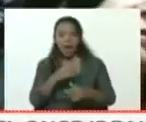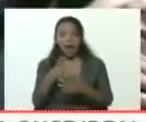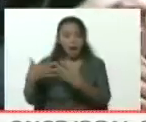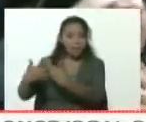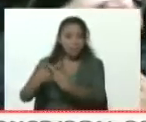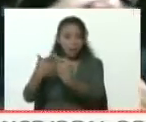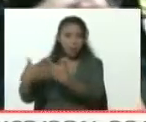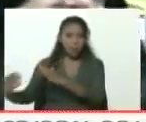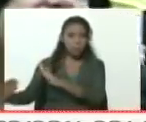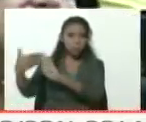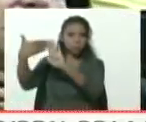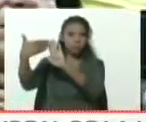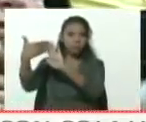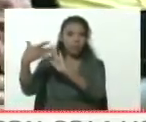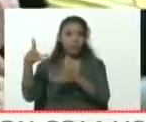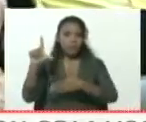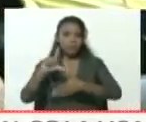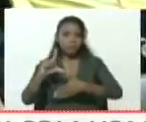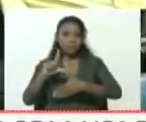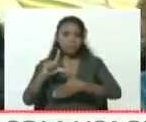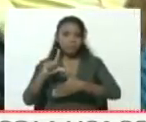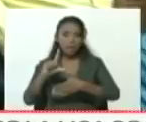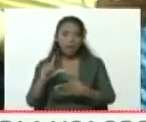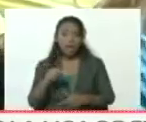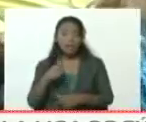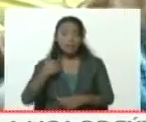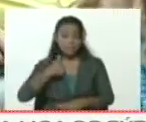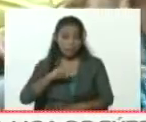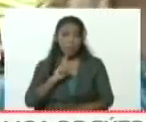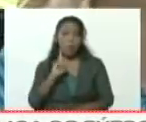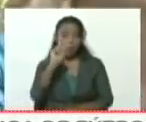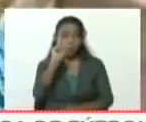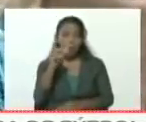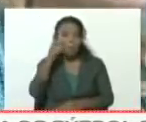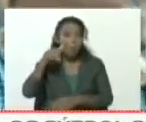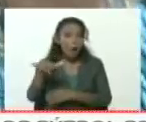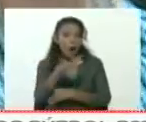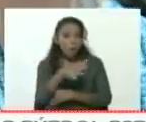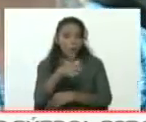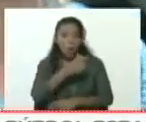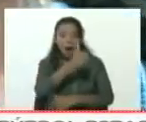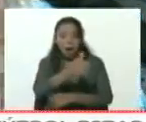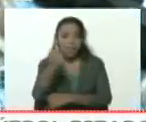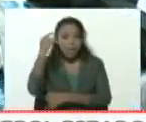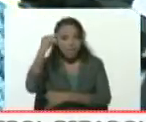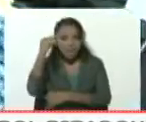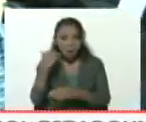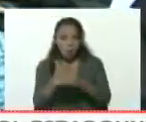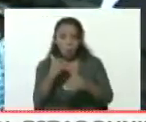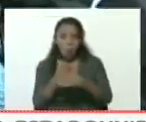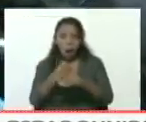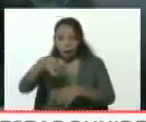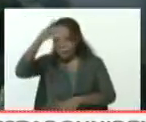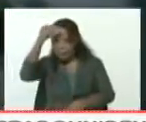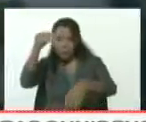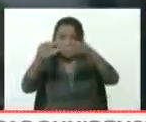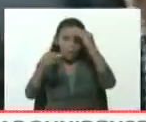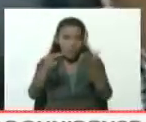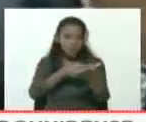pueblo consciente, tenemos un pueblo que se forma día a día, tenemos un pueblo que se educa en comunidad, tenemos un